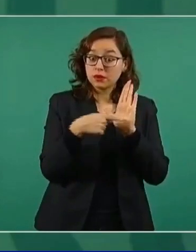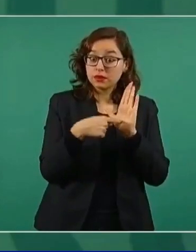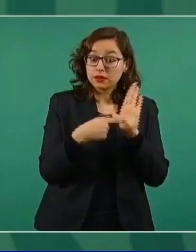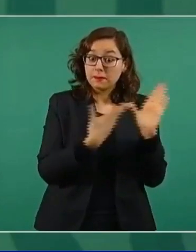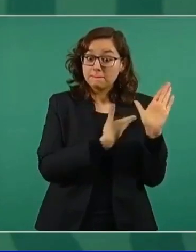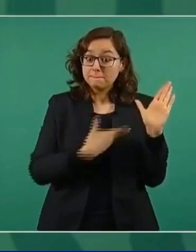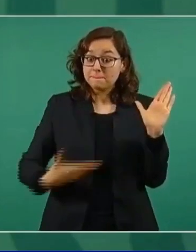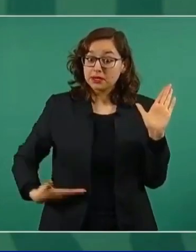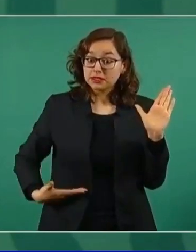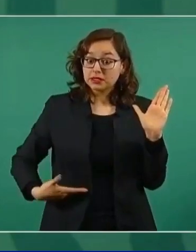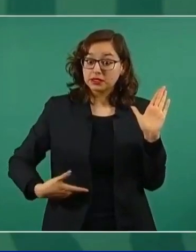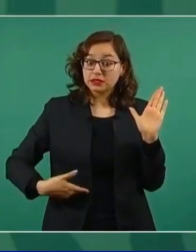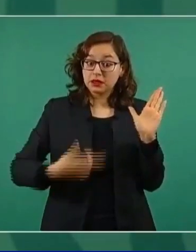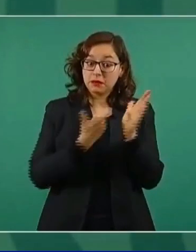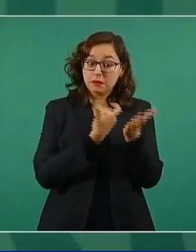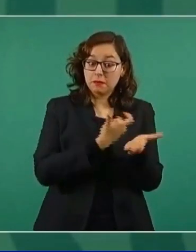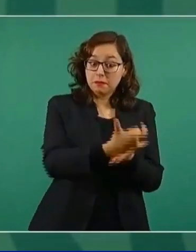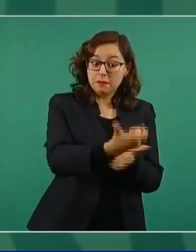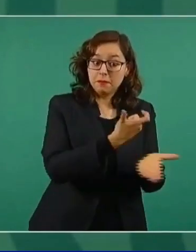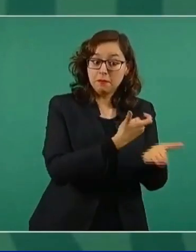y se ampararon